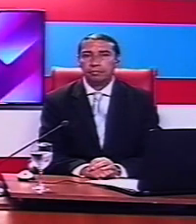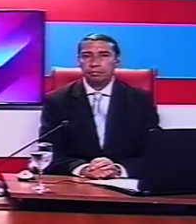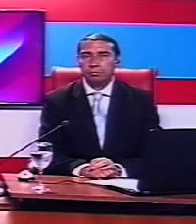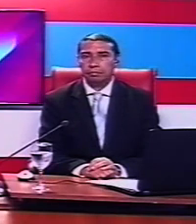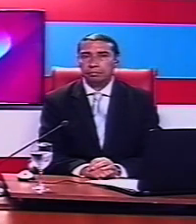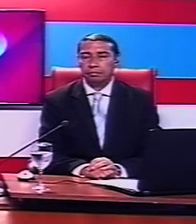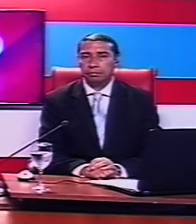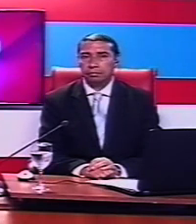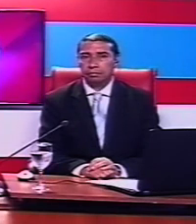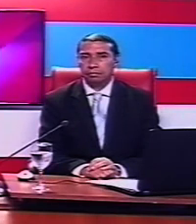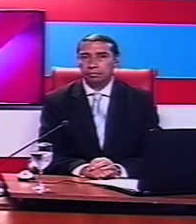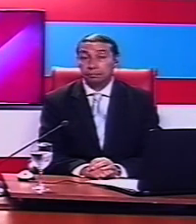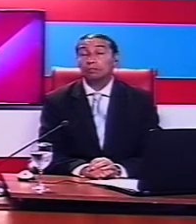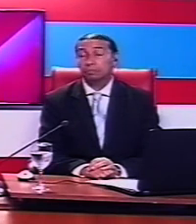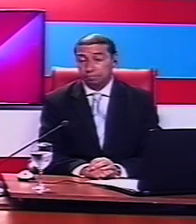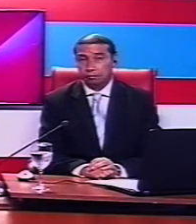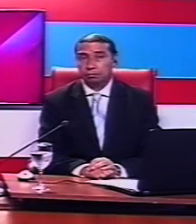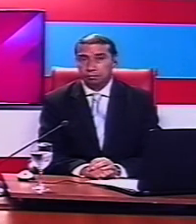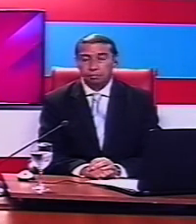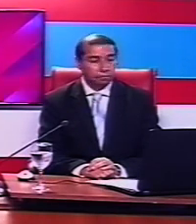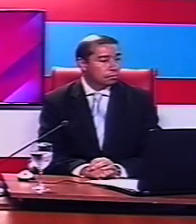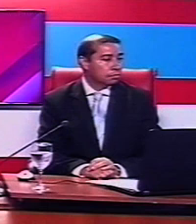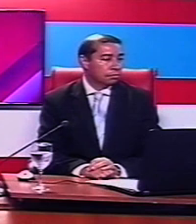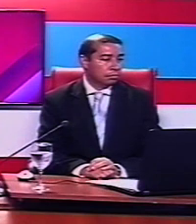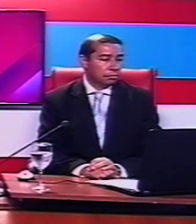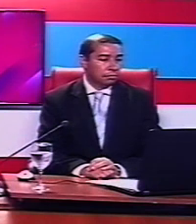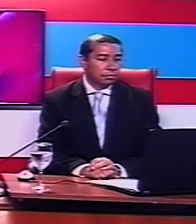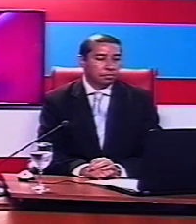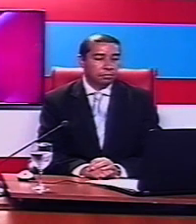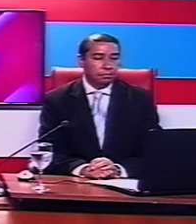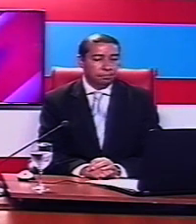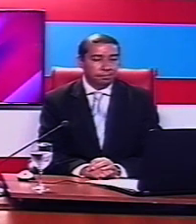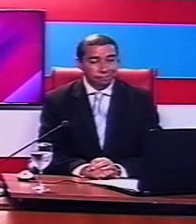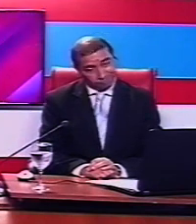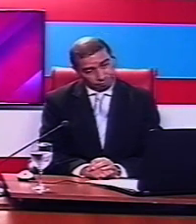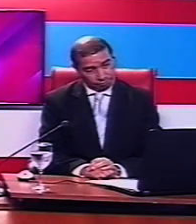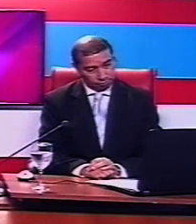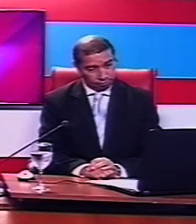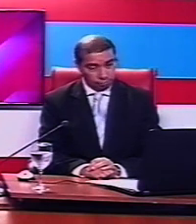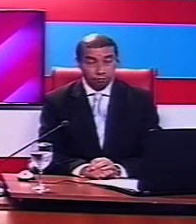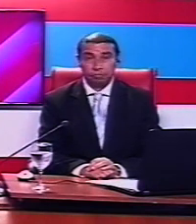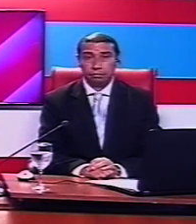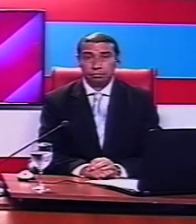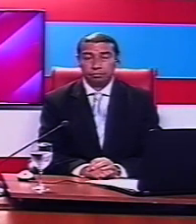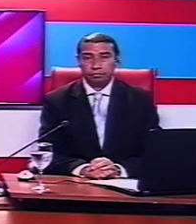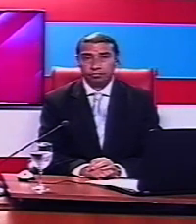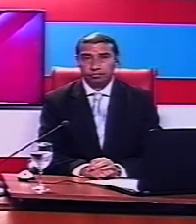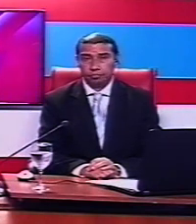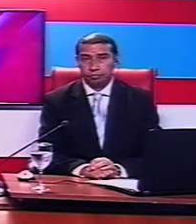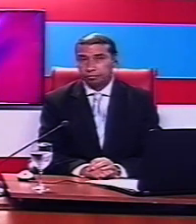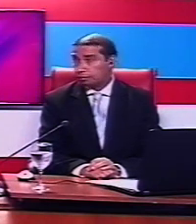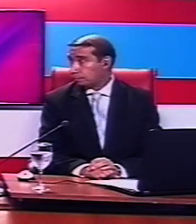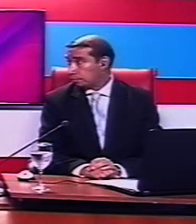y estamos hablando de Bernardo Boloj, al frente justamente de la Defensoría del Pueblo, y como defensor del pueblo